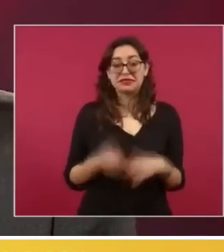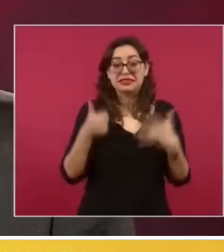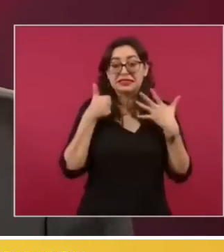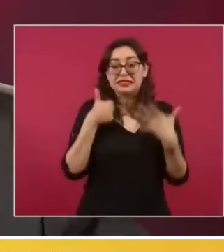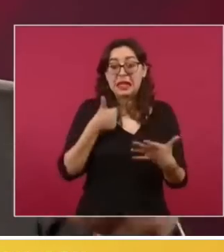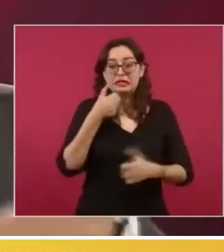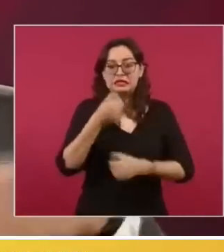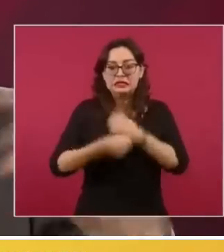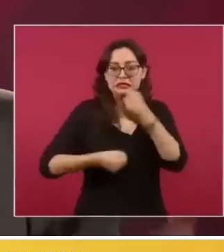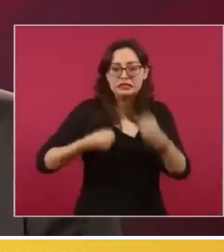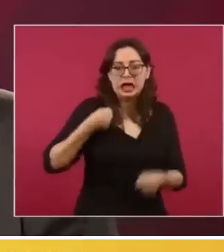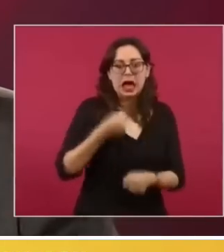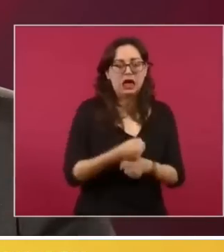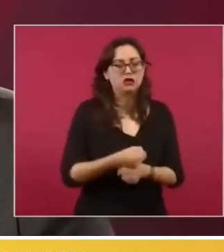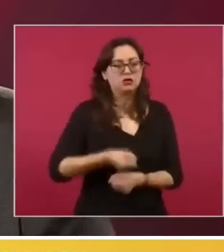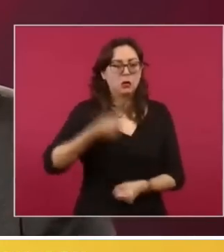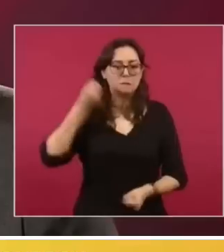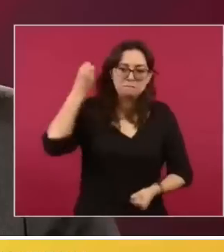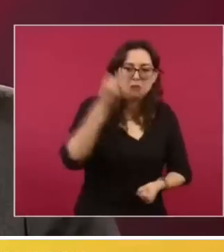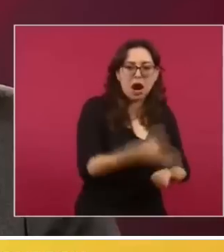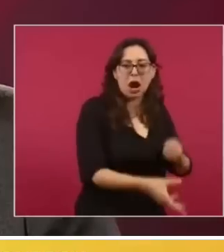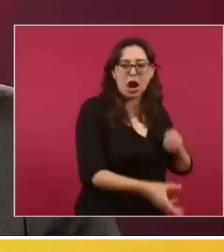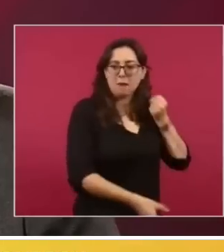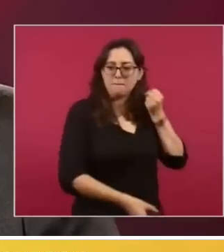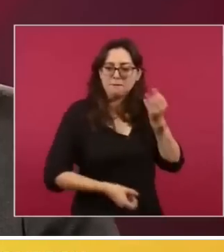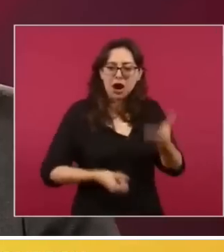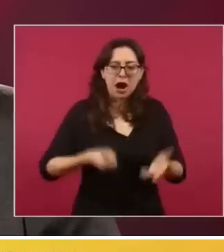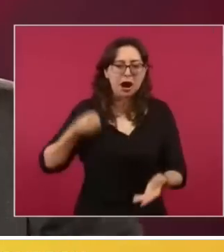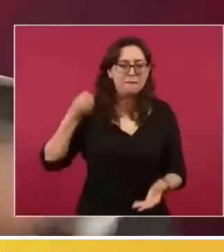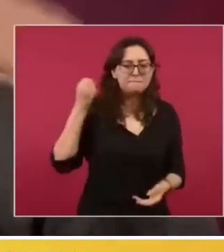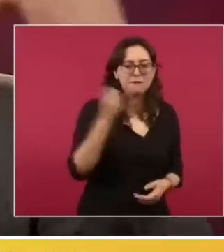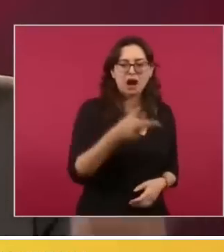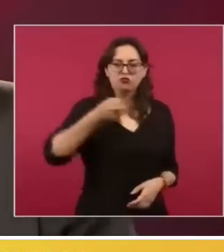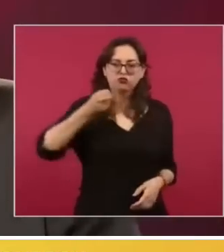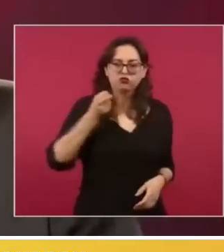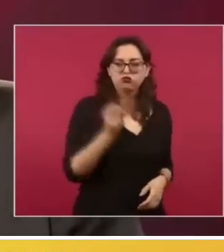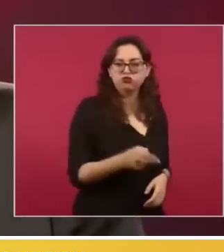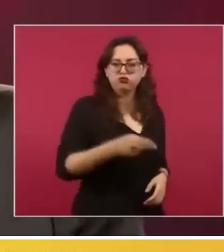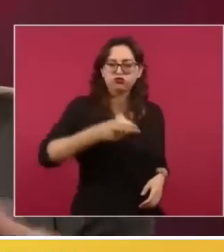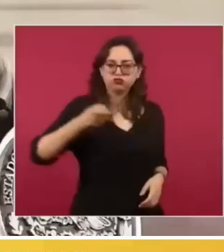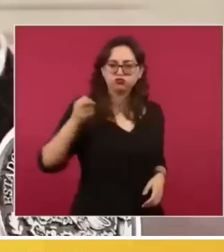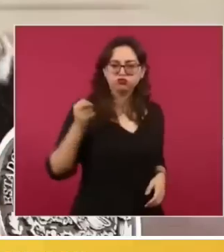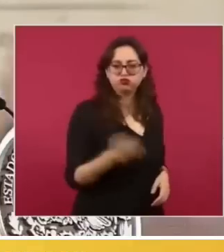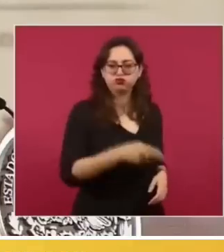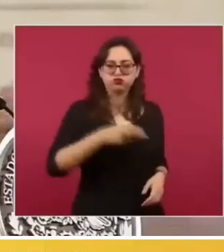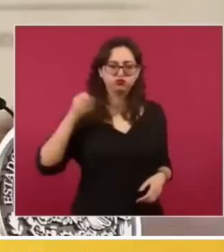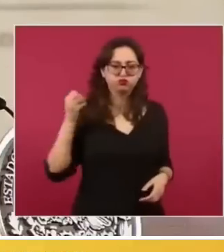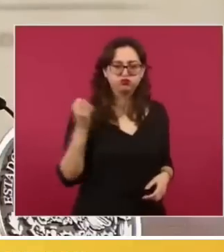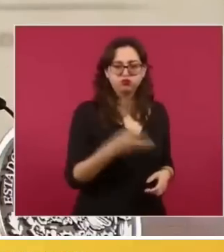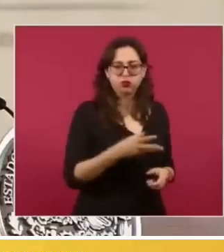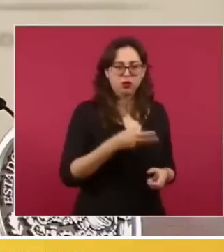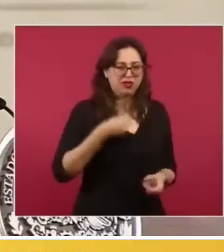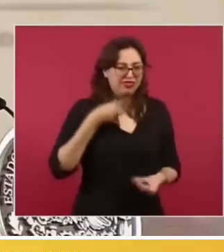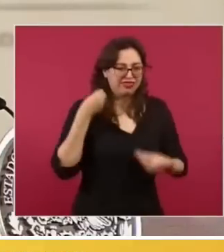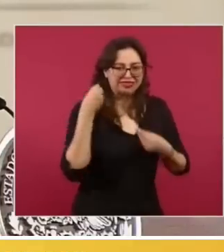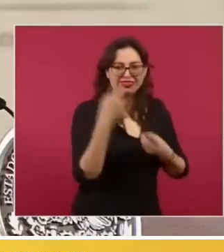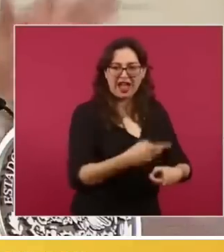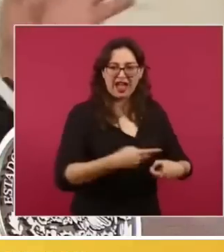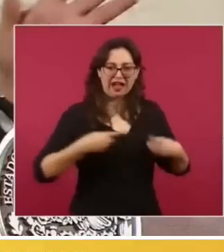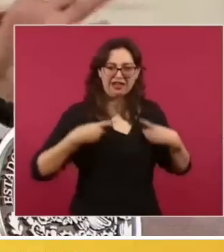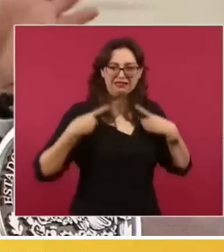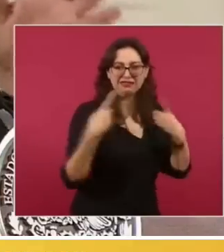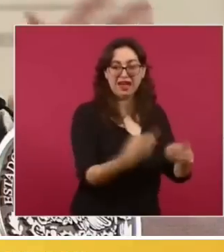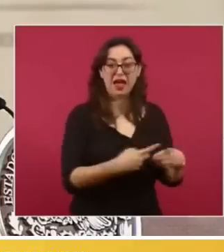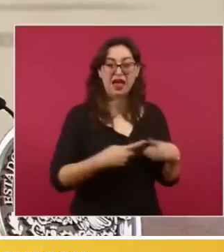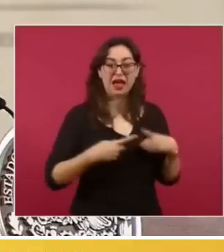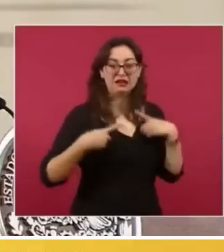Y luego se le voltearon. Y lo convirtieron al presidente Peña durante